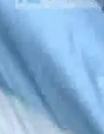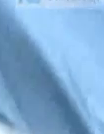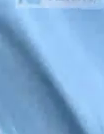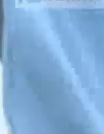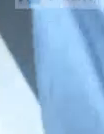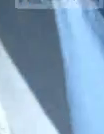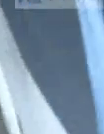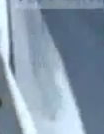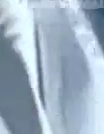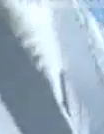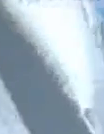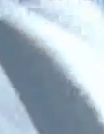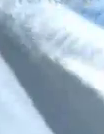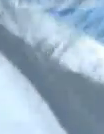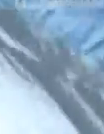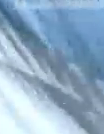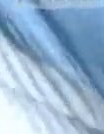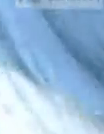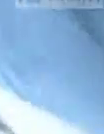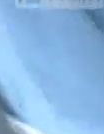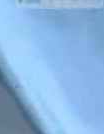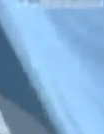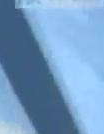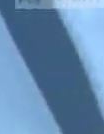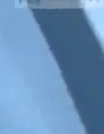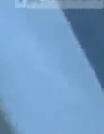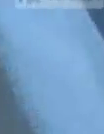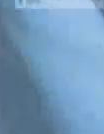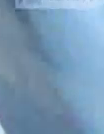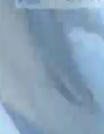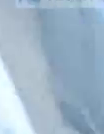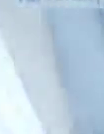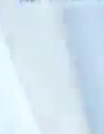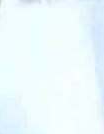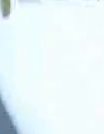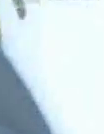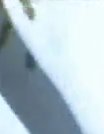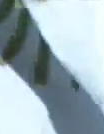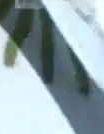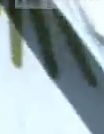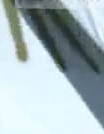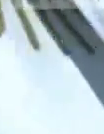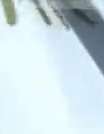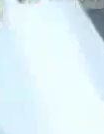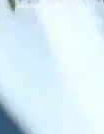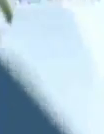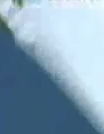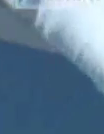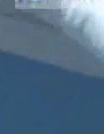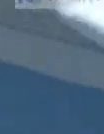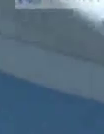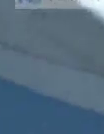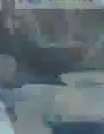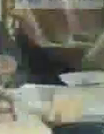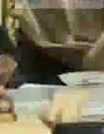A continuación habla desde Casa de Gobierno la señora presidenta de todos los argentinos, doctora Cristina Fernández de